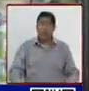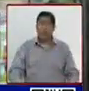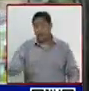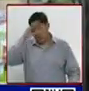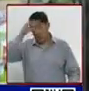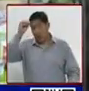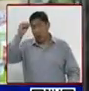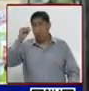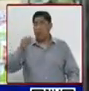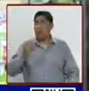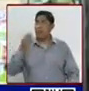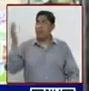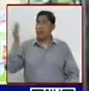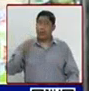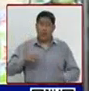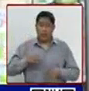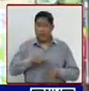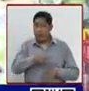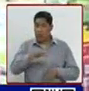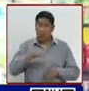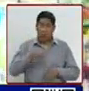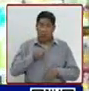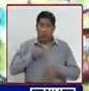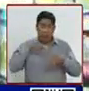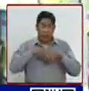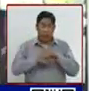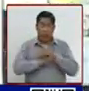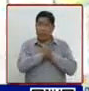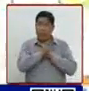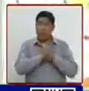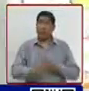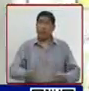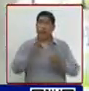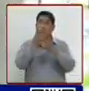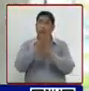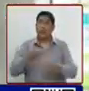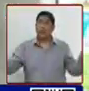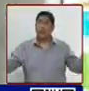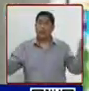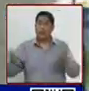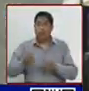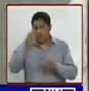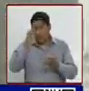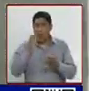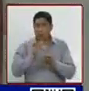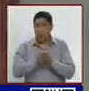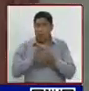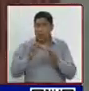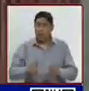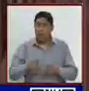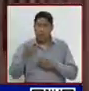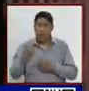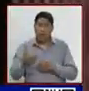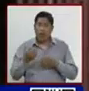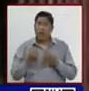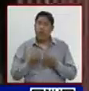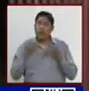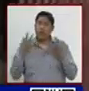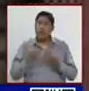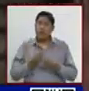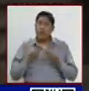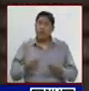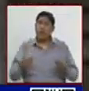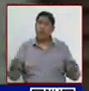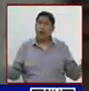El delincuente tomó este lugar, ingresó por acá y desapareció, haciéndole creer a su víctima que existía un montón de